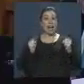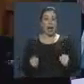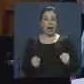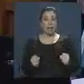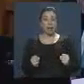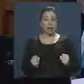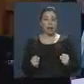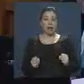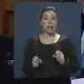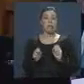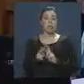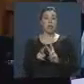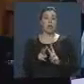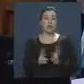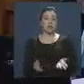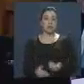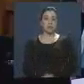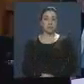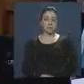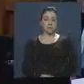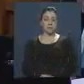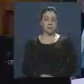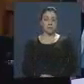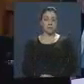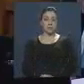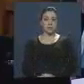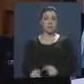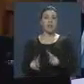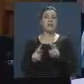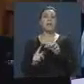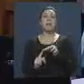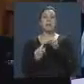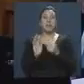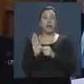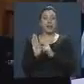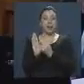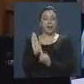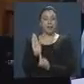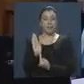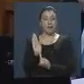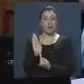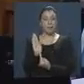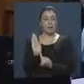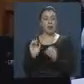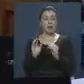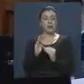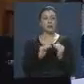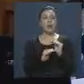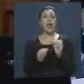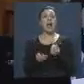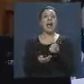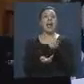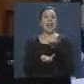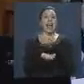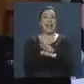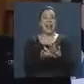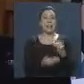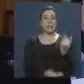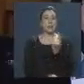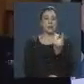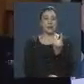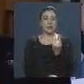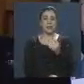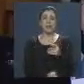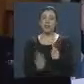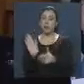poder implementarlo. Sin duda, la estrella de este proyecto de reforma de educación superior es la gratuidad universitaria. Esta es